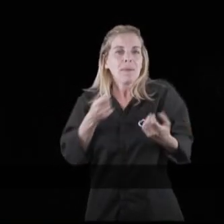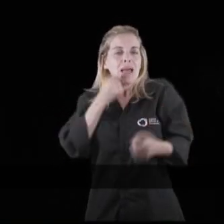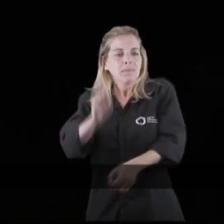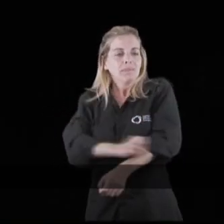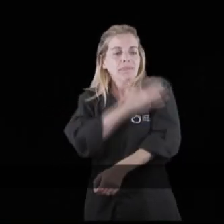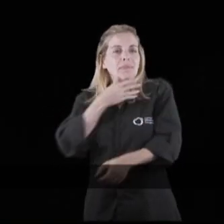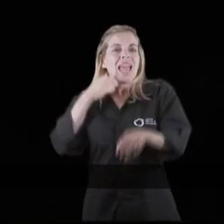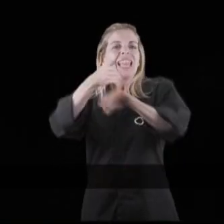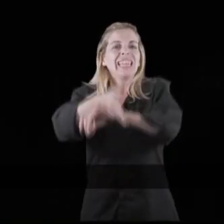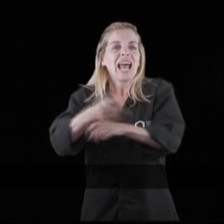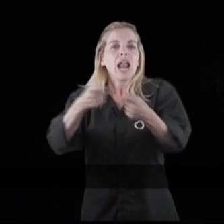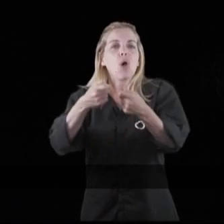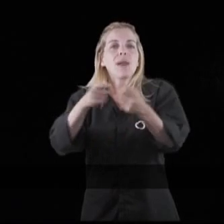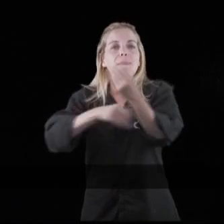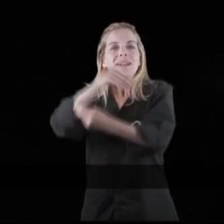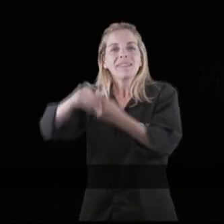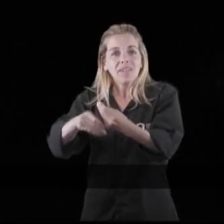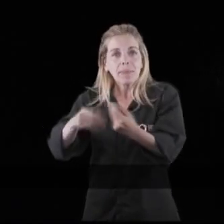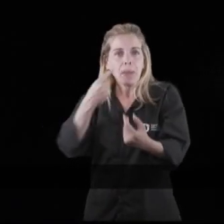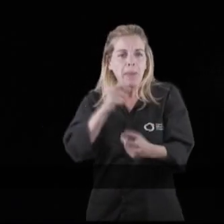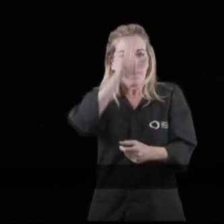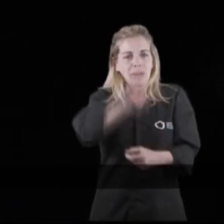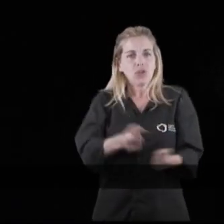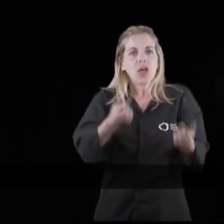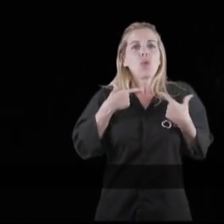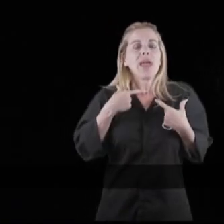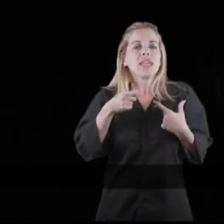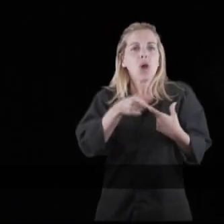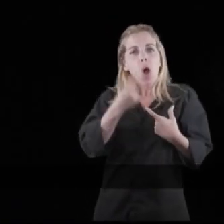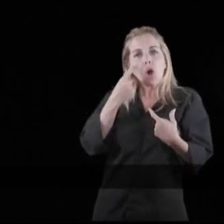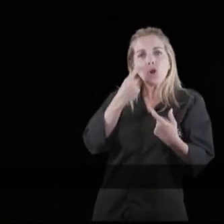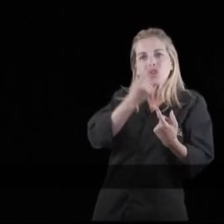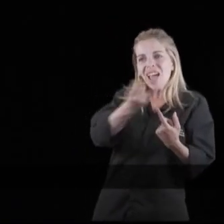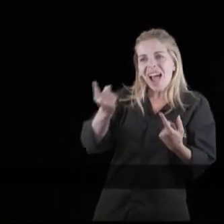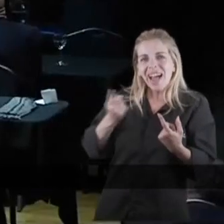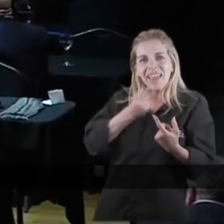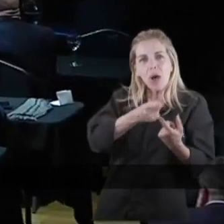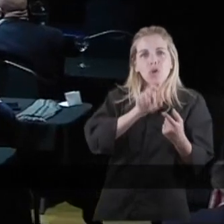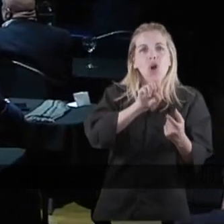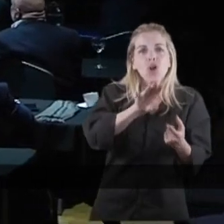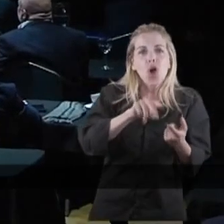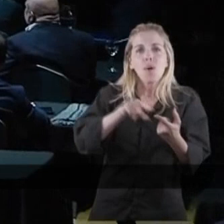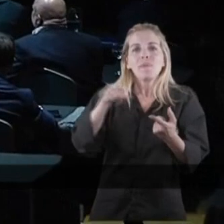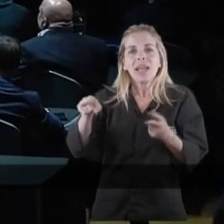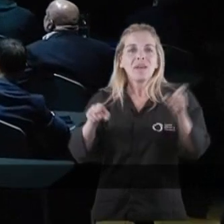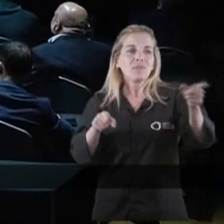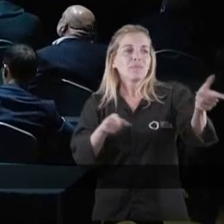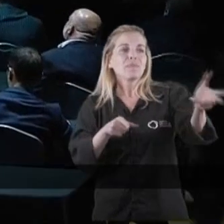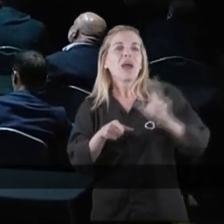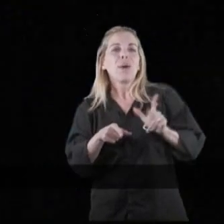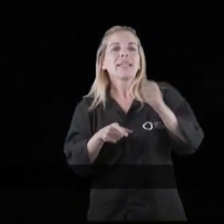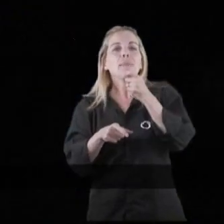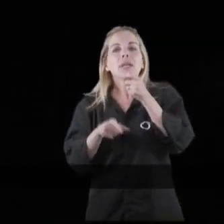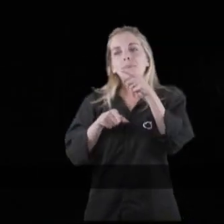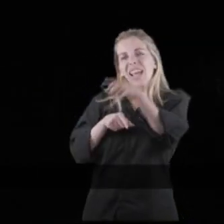el dueño de la empresa conoce a cada uno de sus empleados. Conoce su nombre, ahí por ahí me cuenta que ese